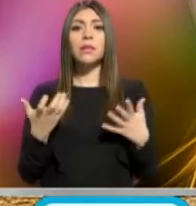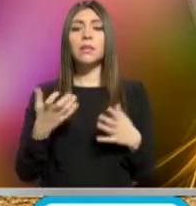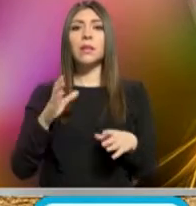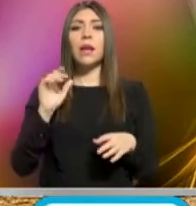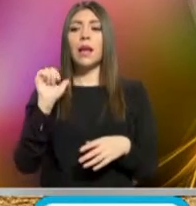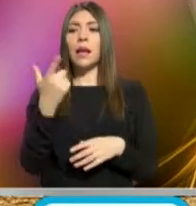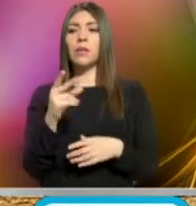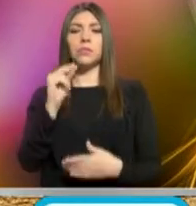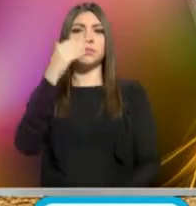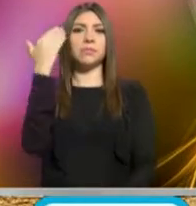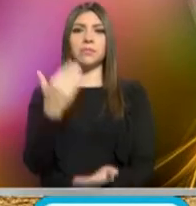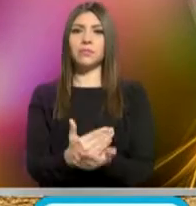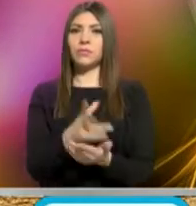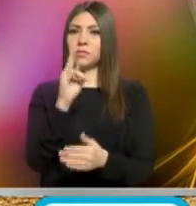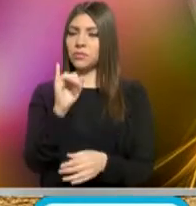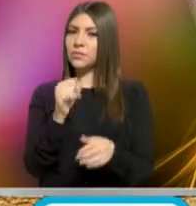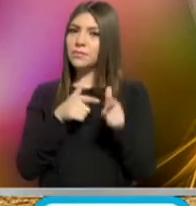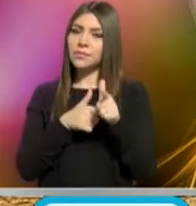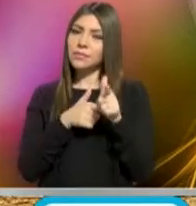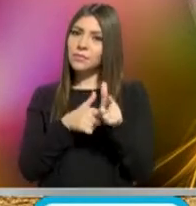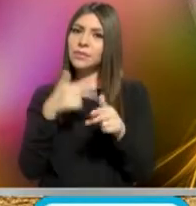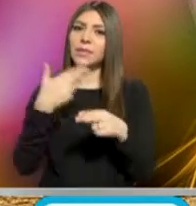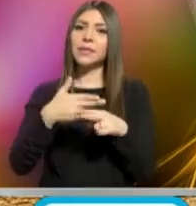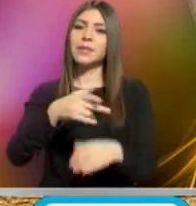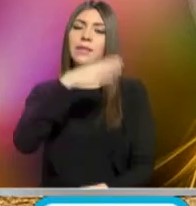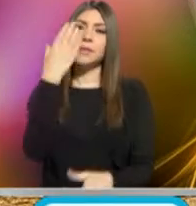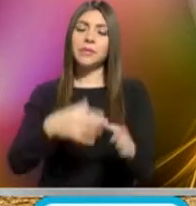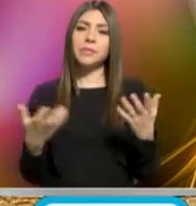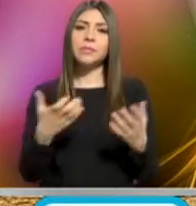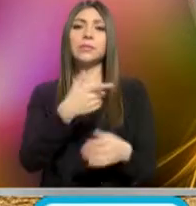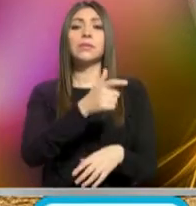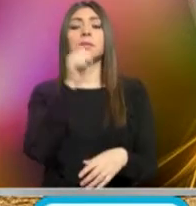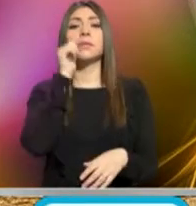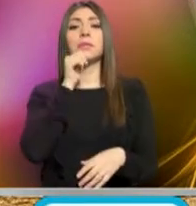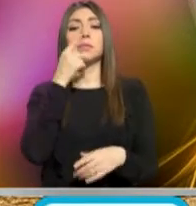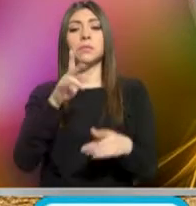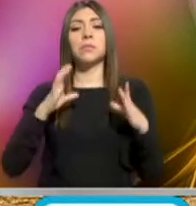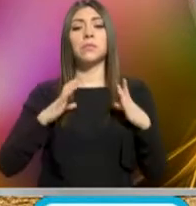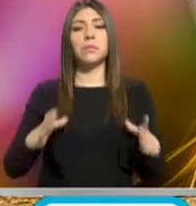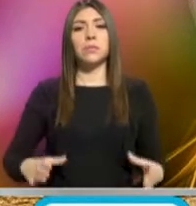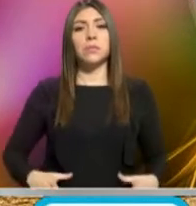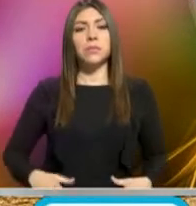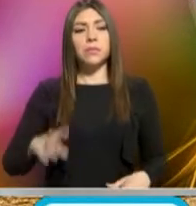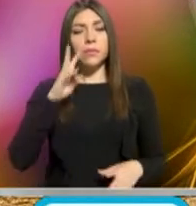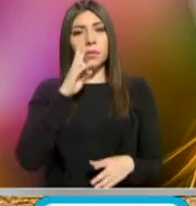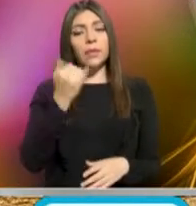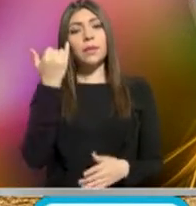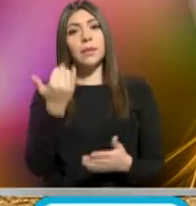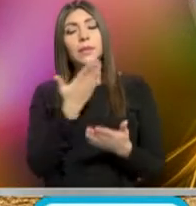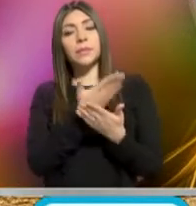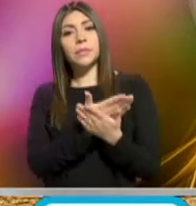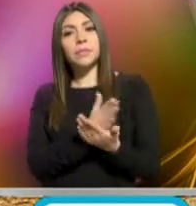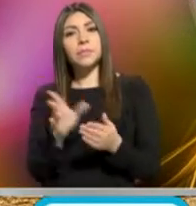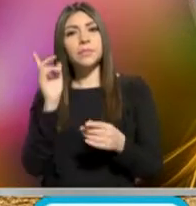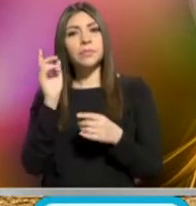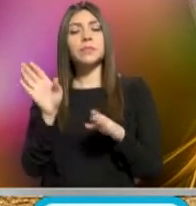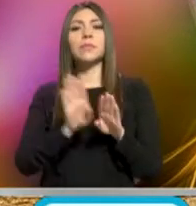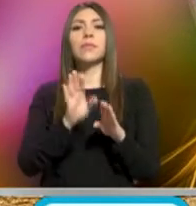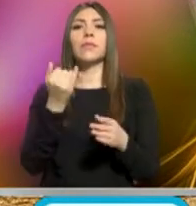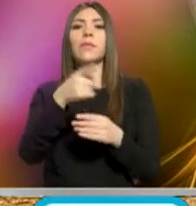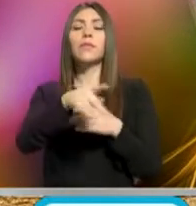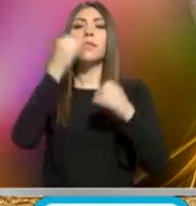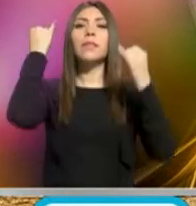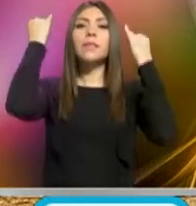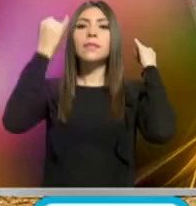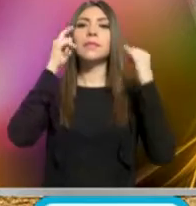paraba hasta que terminara de hacerlo, Sí. ¿no? Con gran energía física, que también nos dice esta zona que lo tiene, y esta gran creatividad que